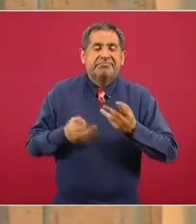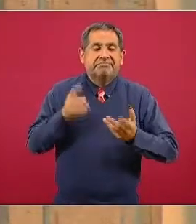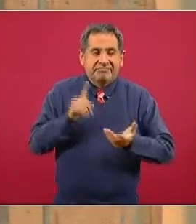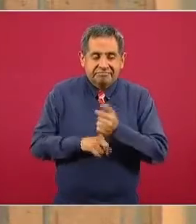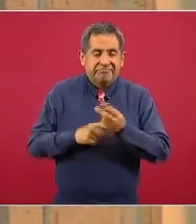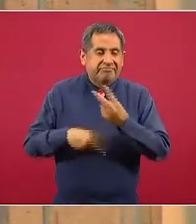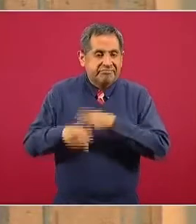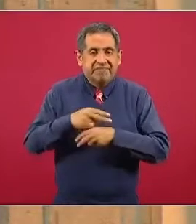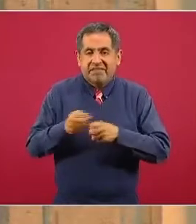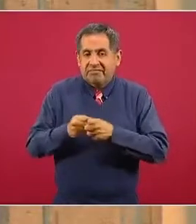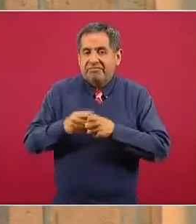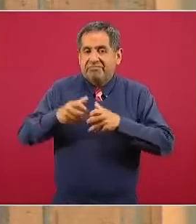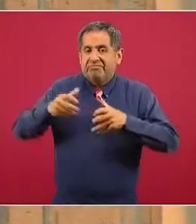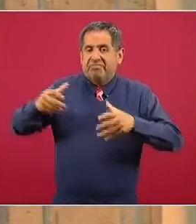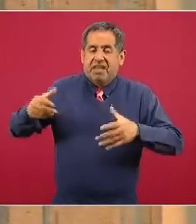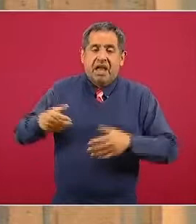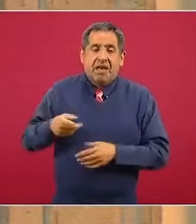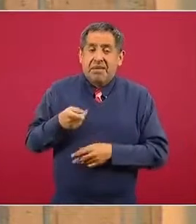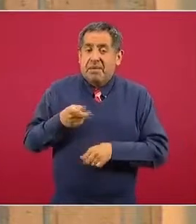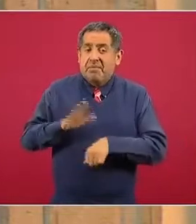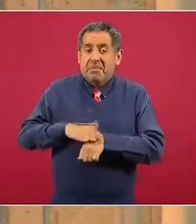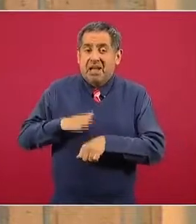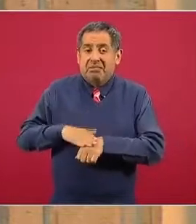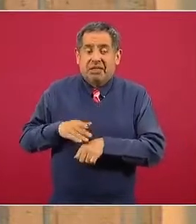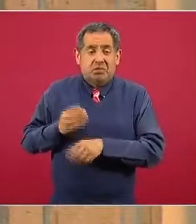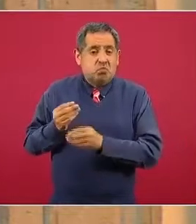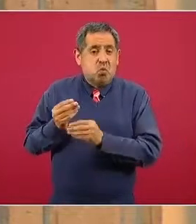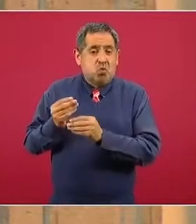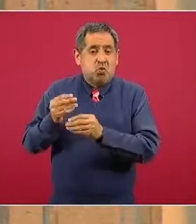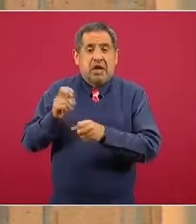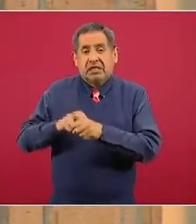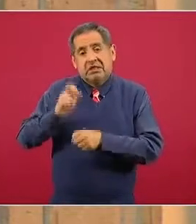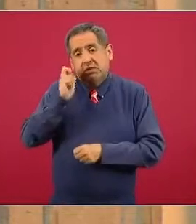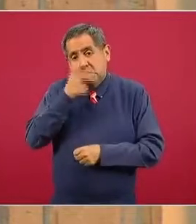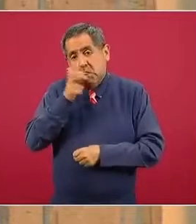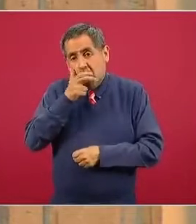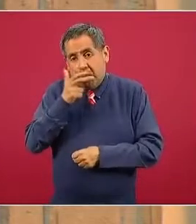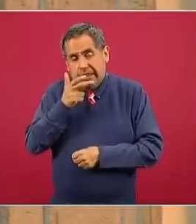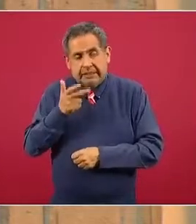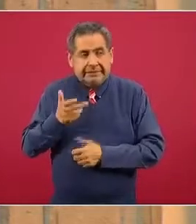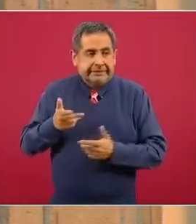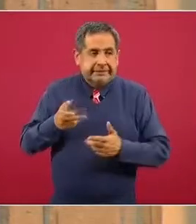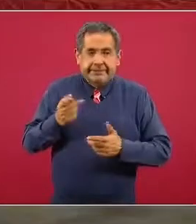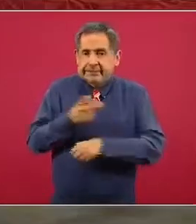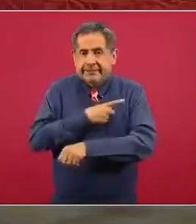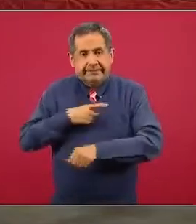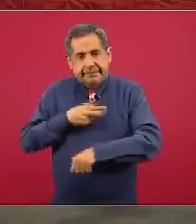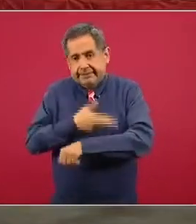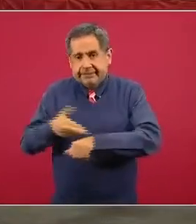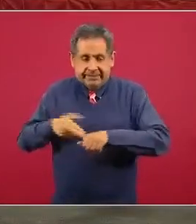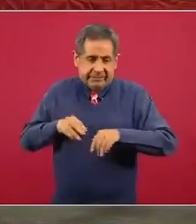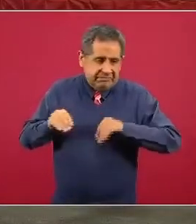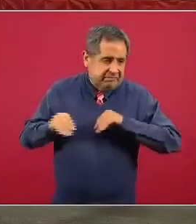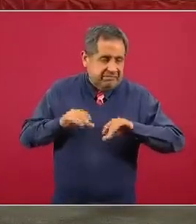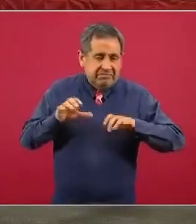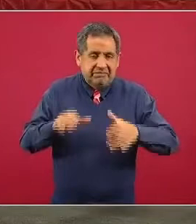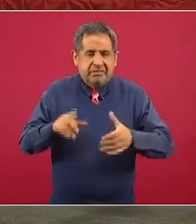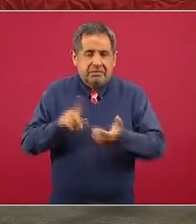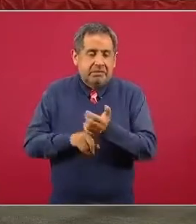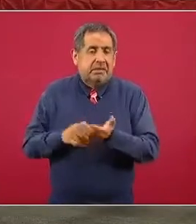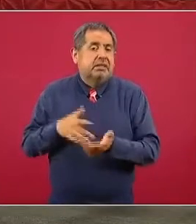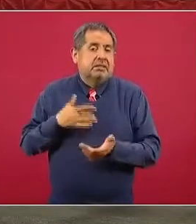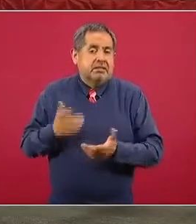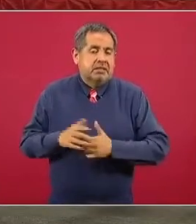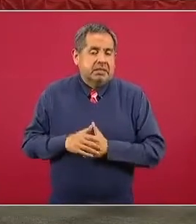dicen que la transmisión se ha incrementado de manera importante en Chihuahua, y que por lo tanto hay acciones inmediatas que se están tomando, y de